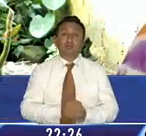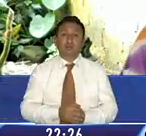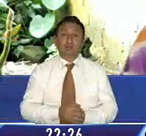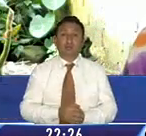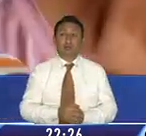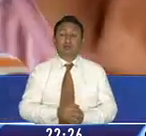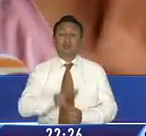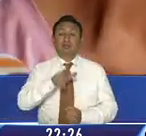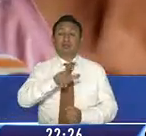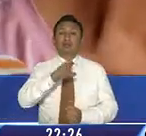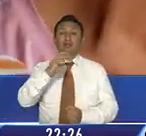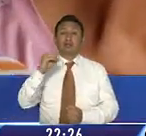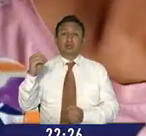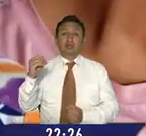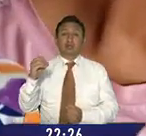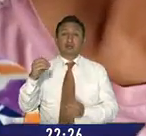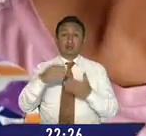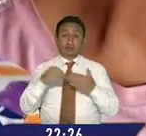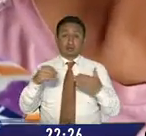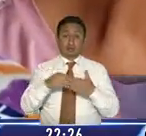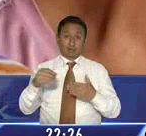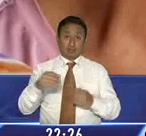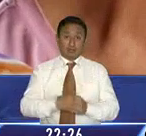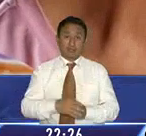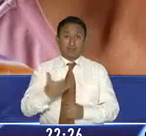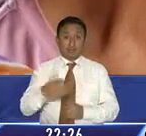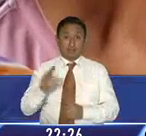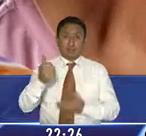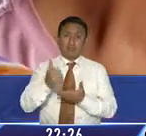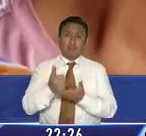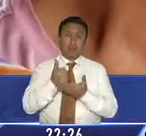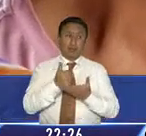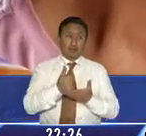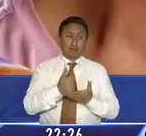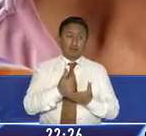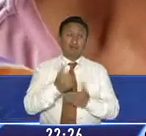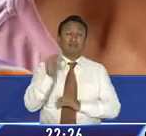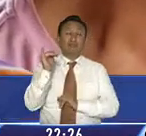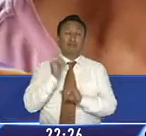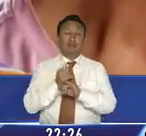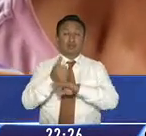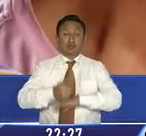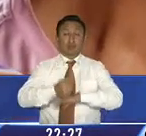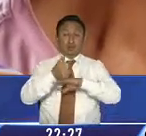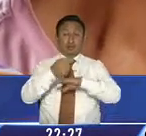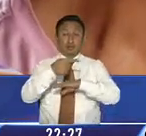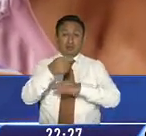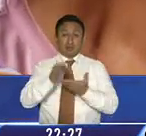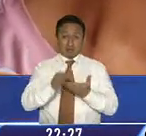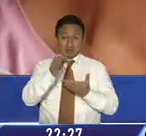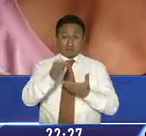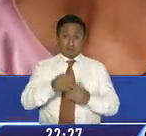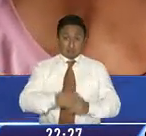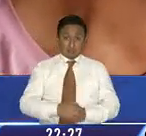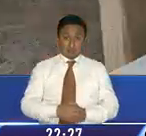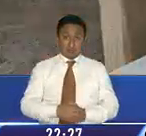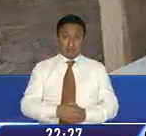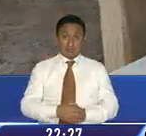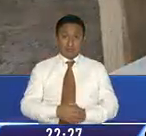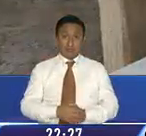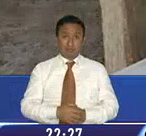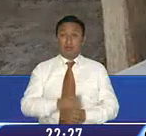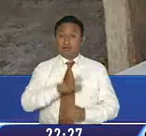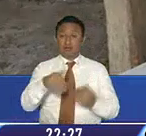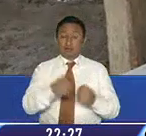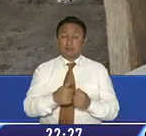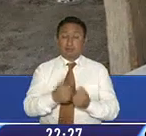cuesta 300. Advierte que han golpeado varias puertas de instituciones y autoridades de esa apartada jurisdicción parroquial y en